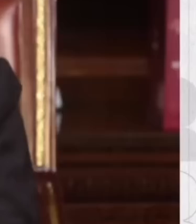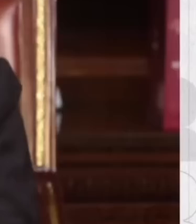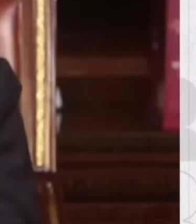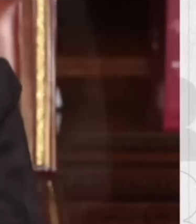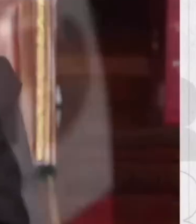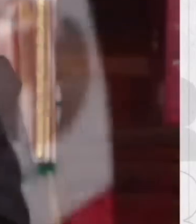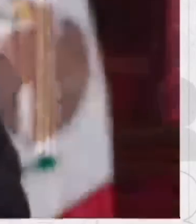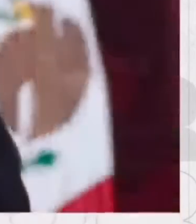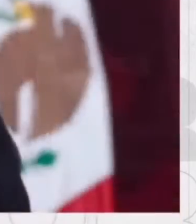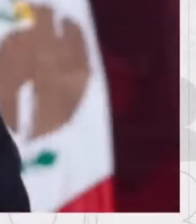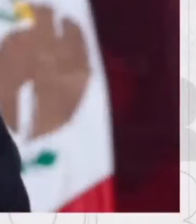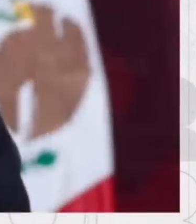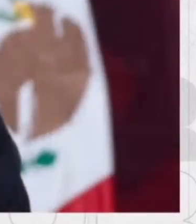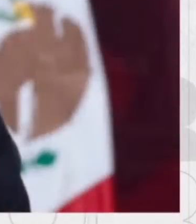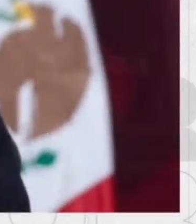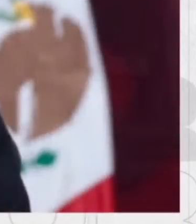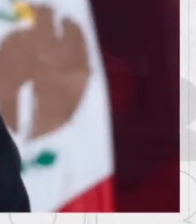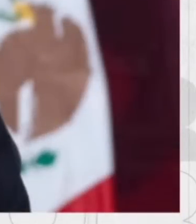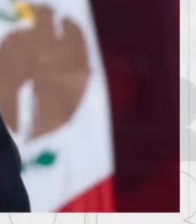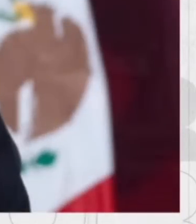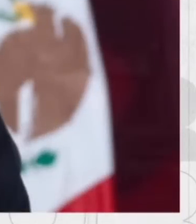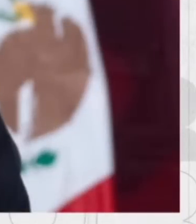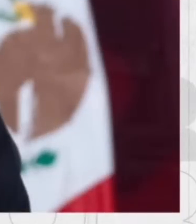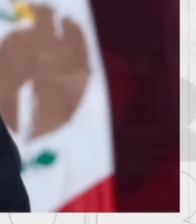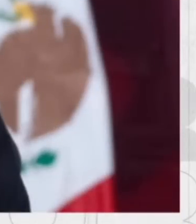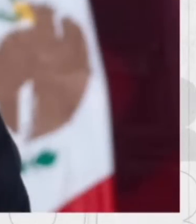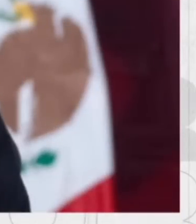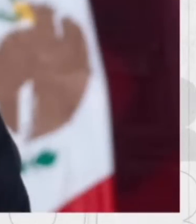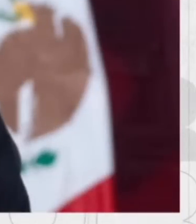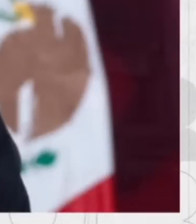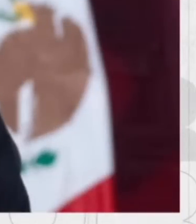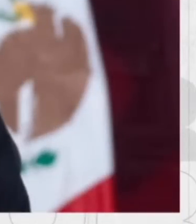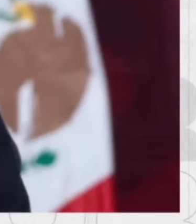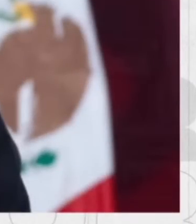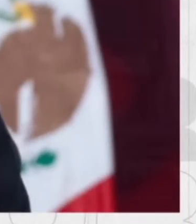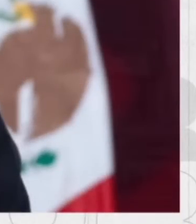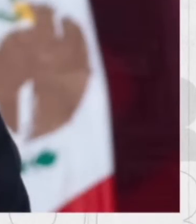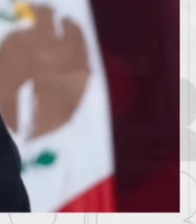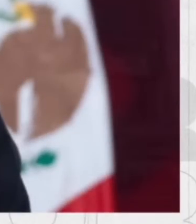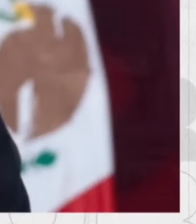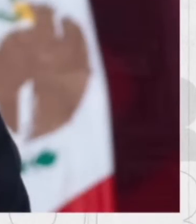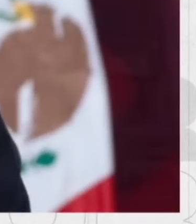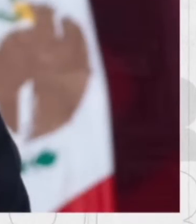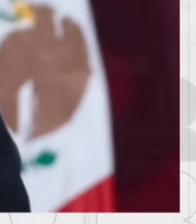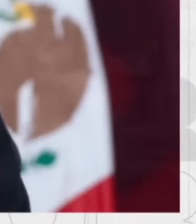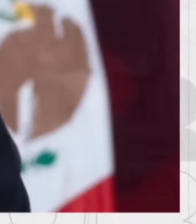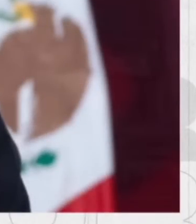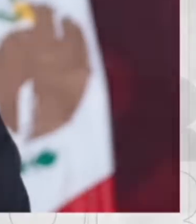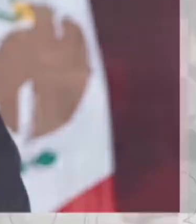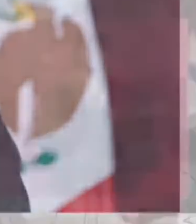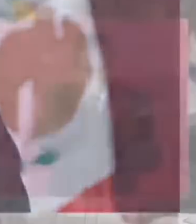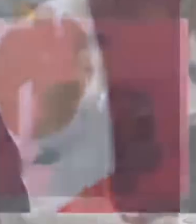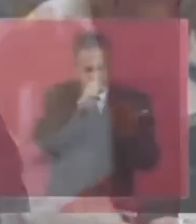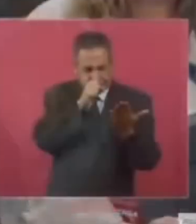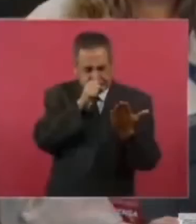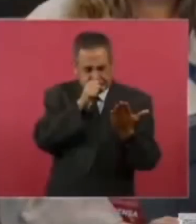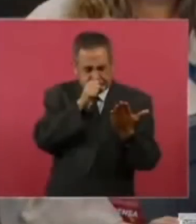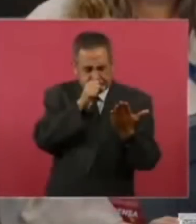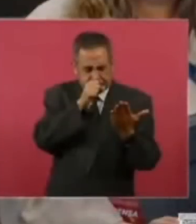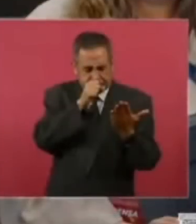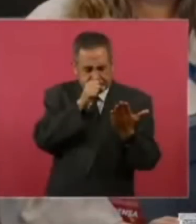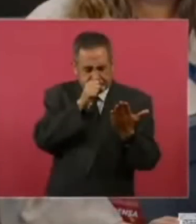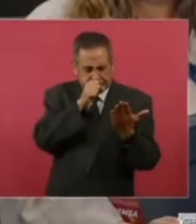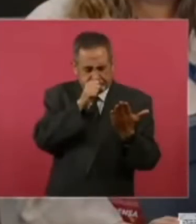Censura Televisión. Y lo que hice hoy, mi querido Vicente, fue decirle al presidente: cuidado, señor presidente, lo